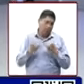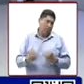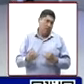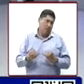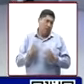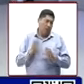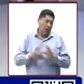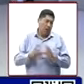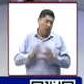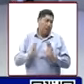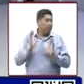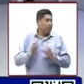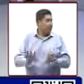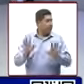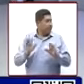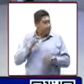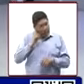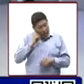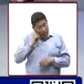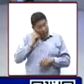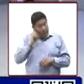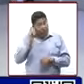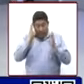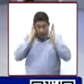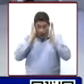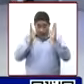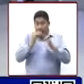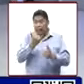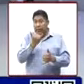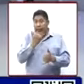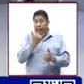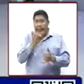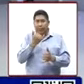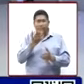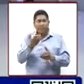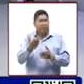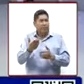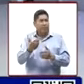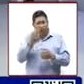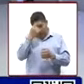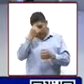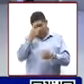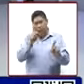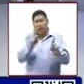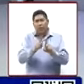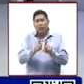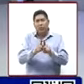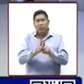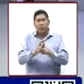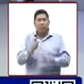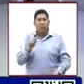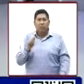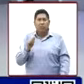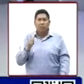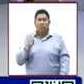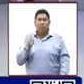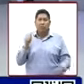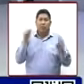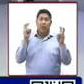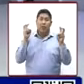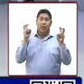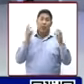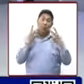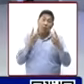la mayoría de los puntos. De todas maneras, estamos atentos a lo que sucede con ese acuerdo de 10 puntos que ha llegado la alcaldía para ver si